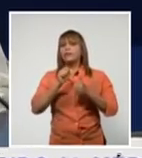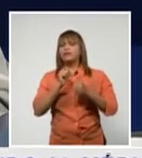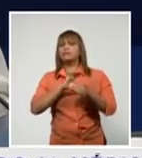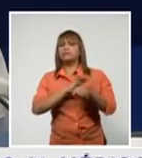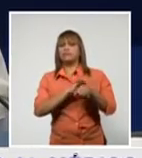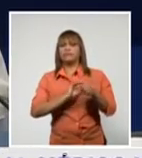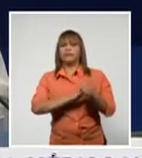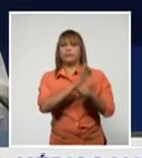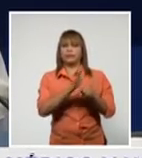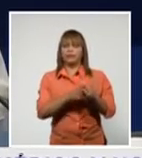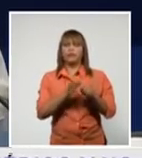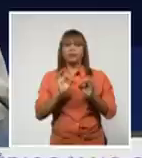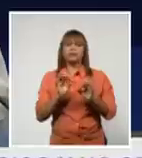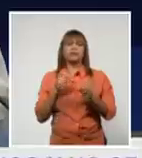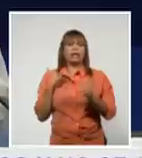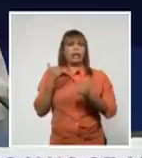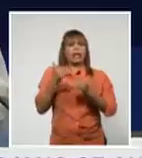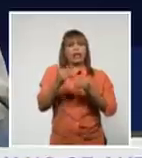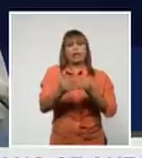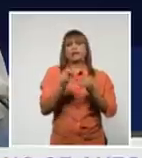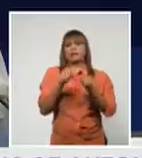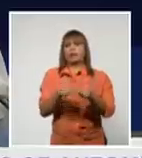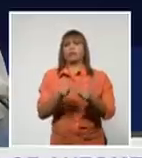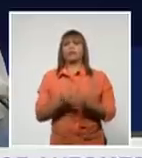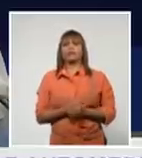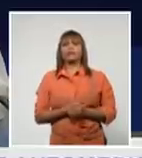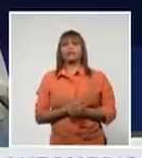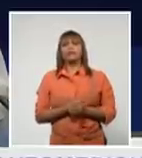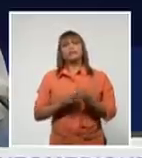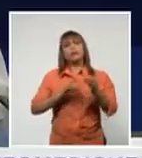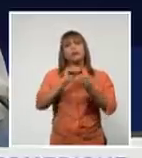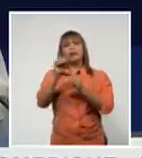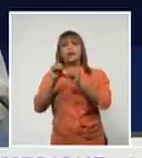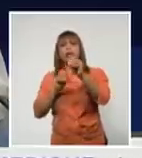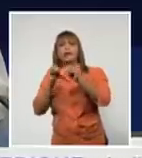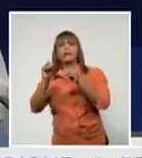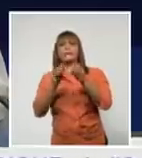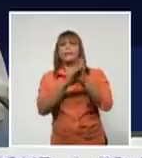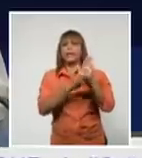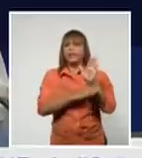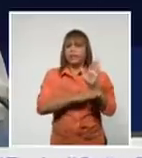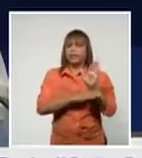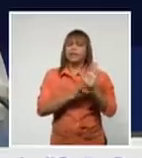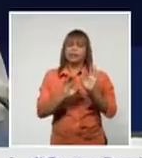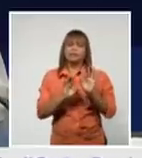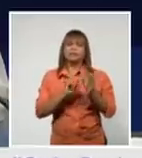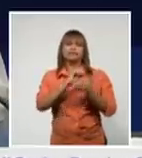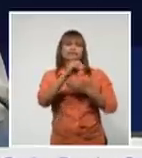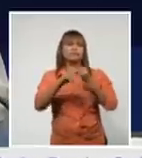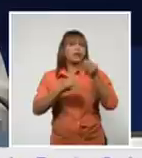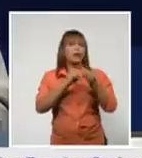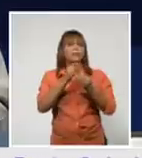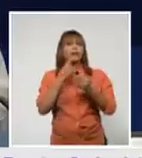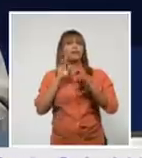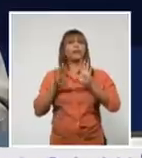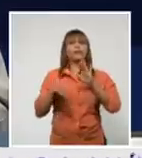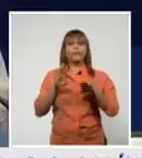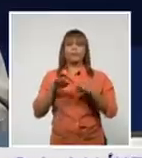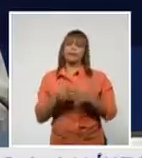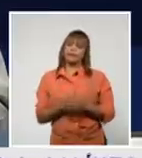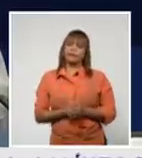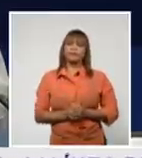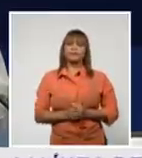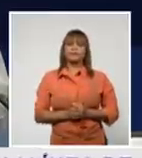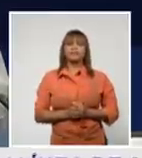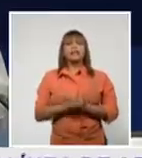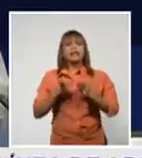venido haciendo hasta ahora. Y se irán adecuando las medidas en consonancia con eso. Esa es la